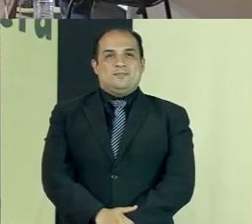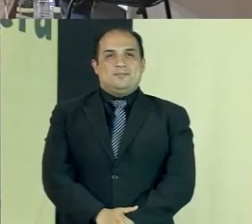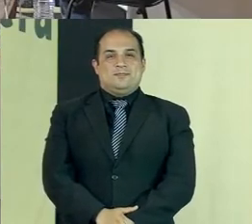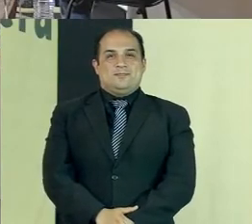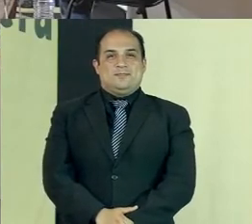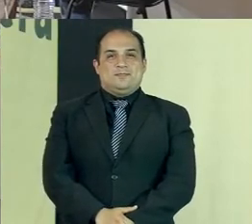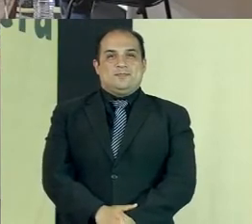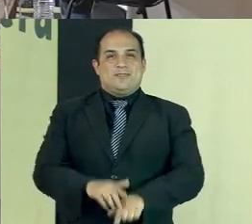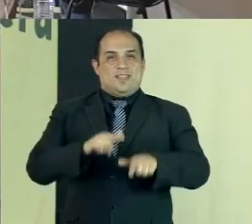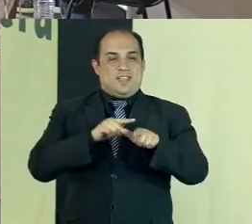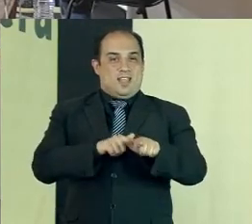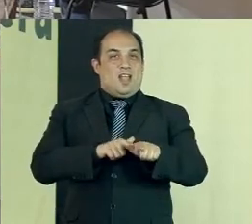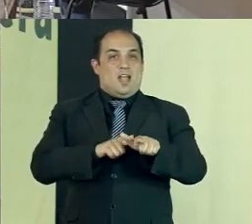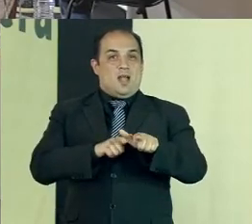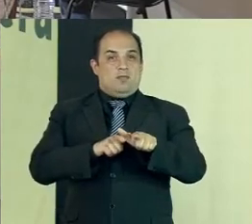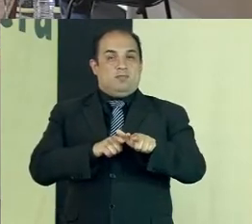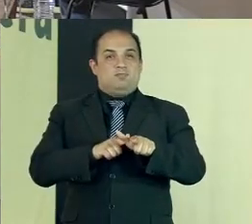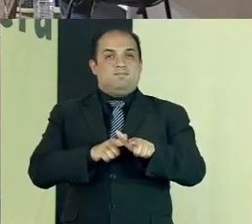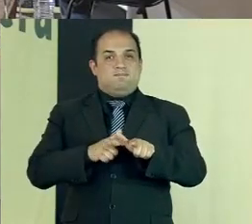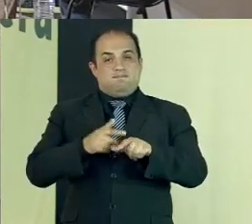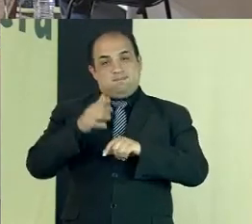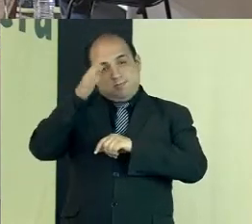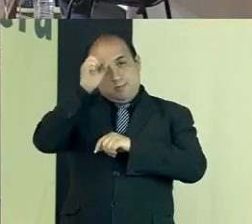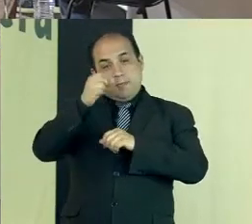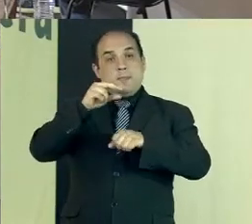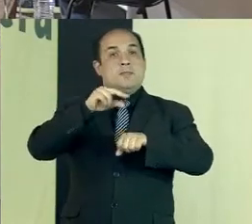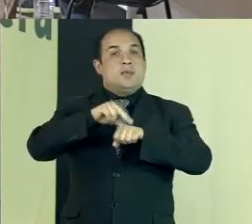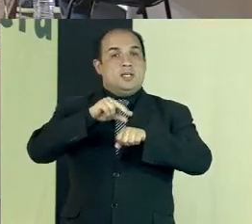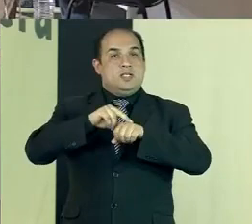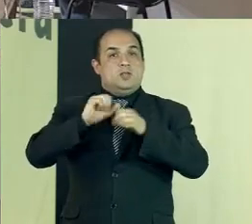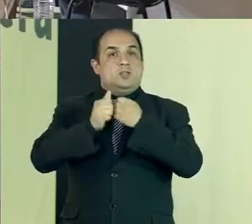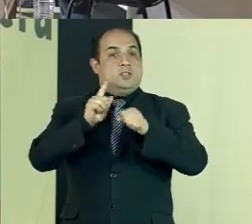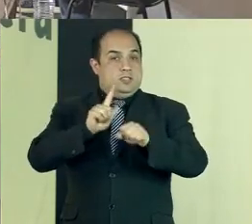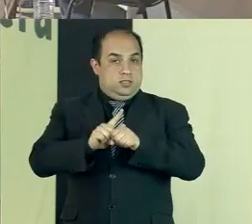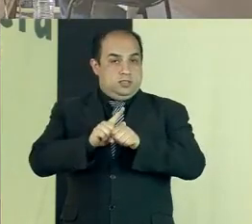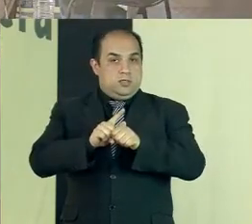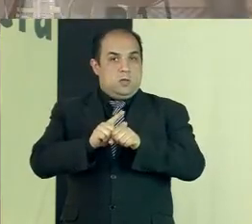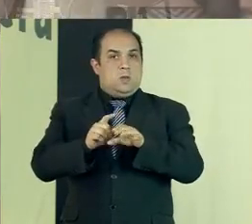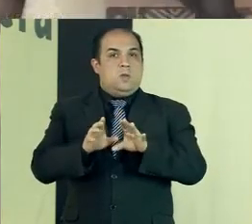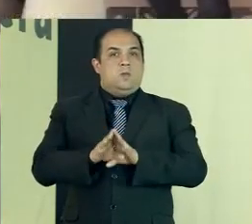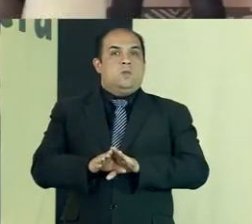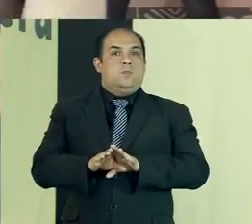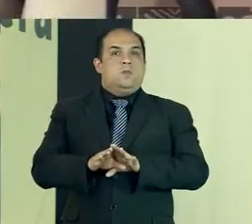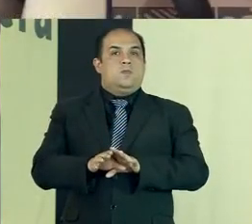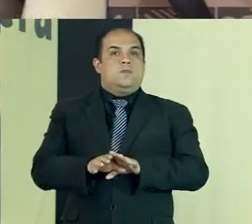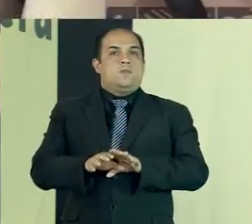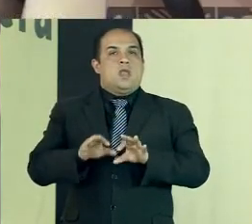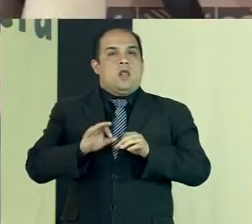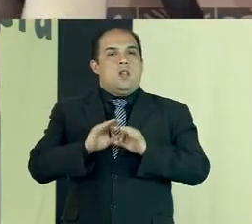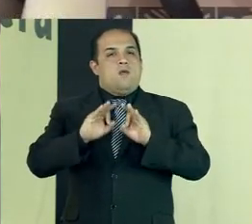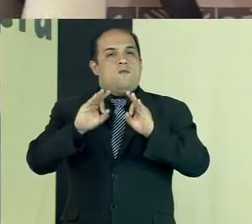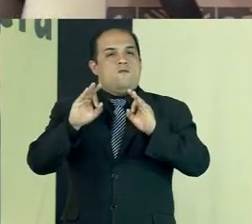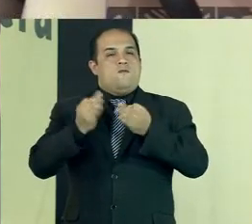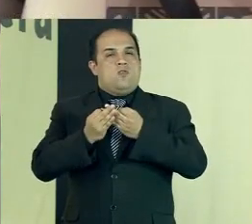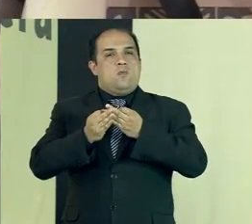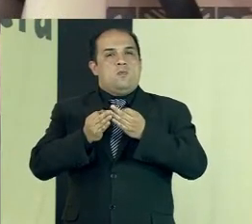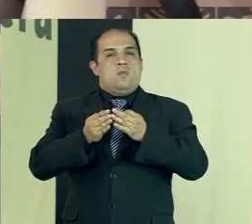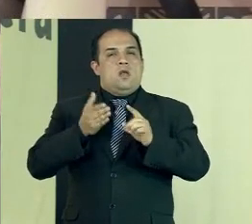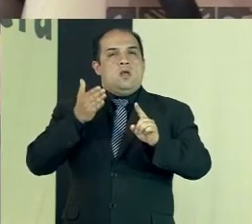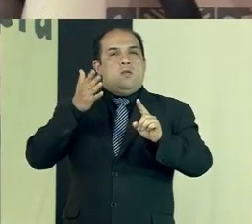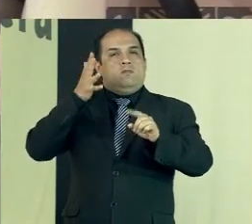sigamos la la idea de la medicina social como como perspectiva del futuro